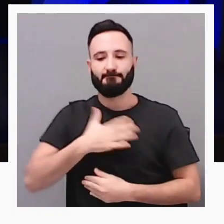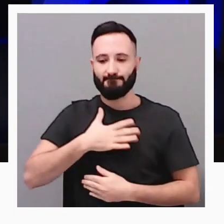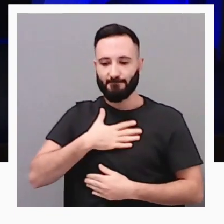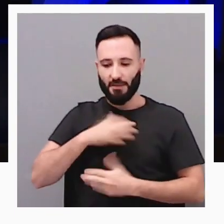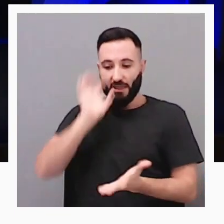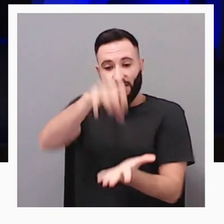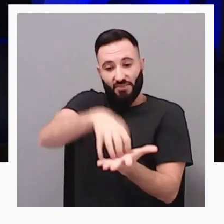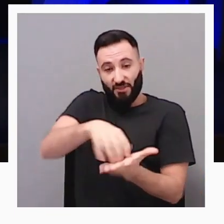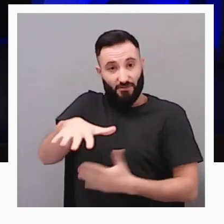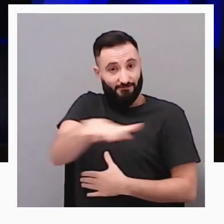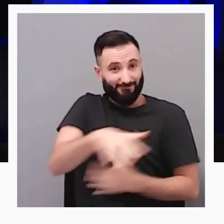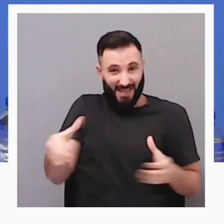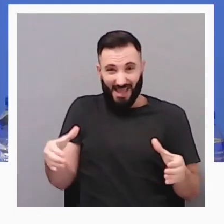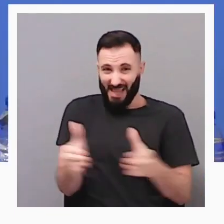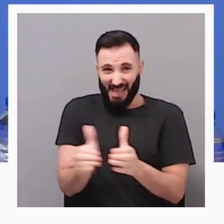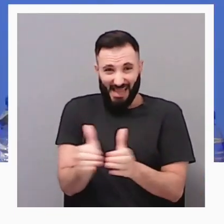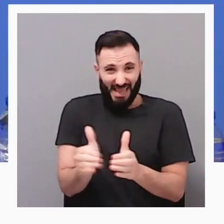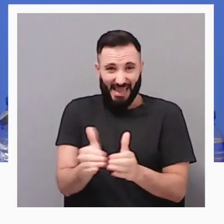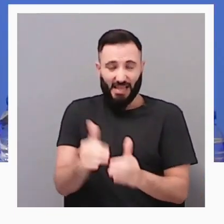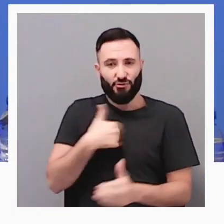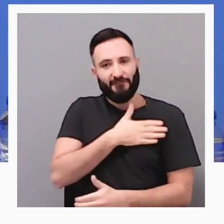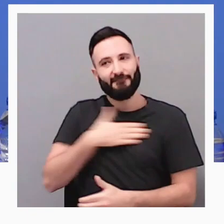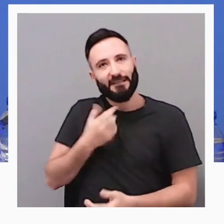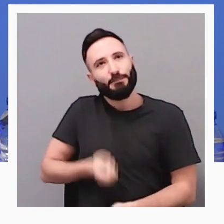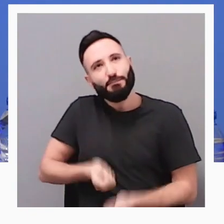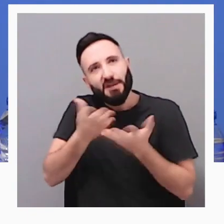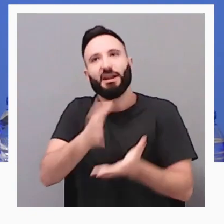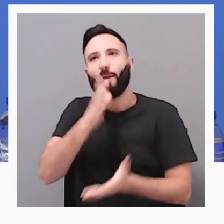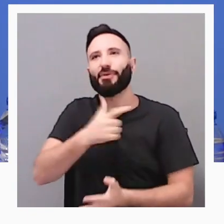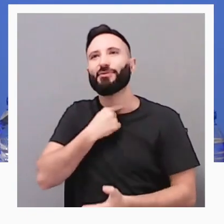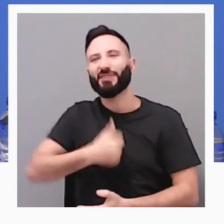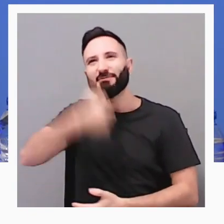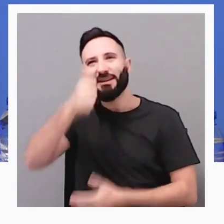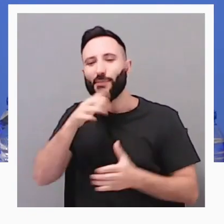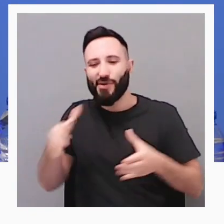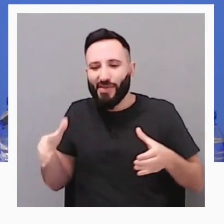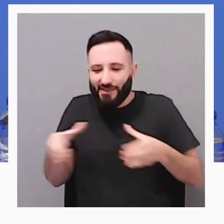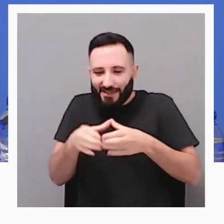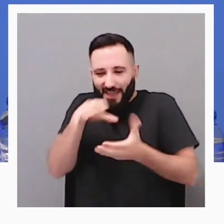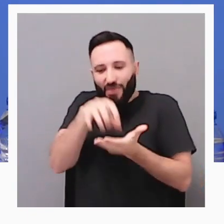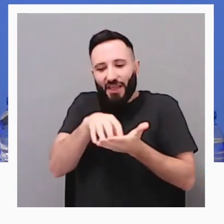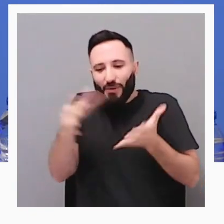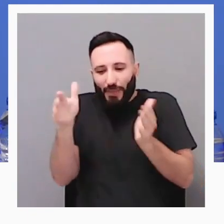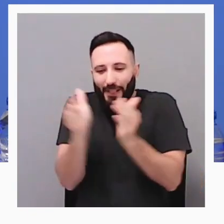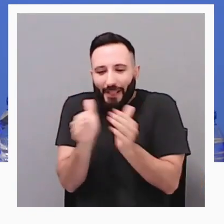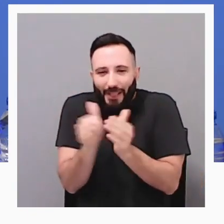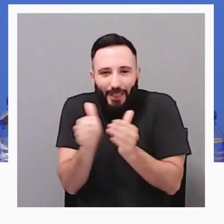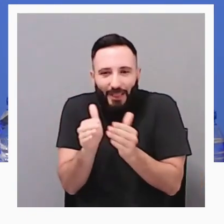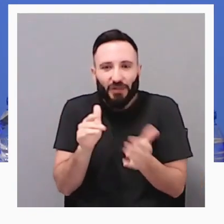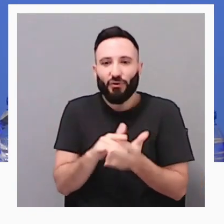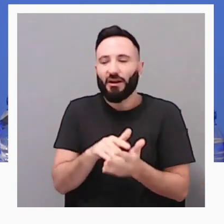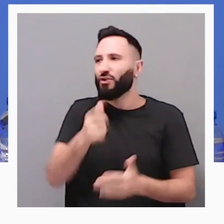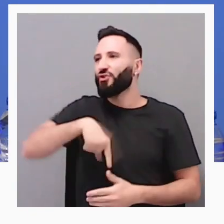centro muy pequeñito. Me gusta decirlo así porque no somos una escuela grandísima con millones de